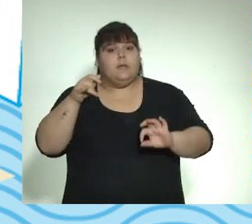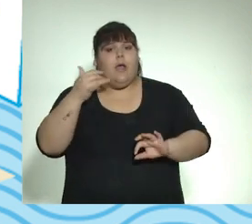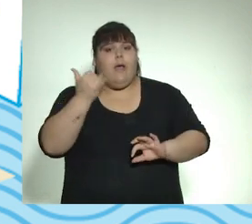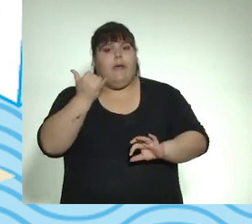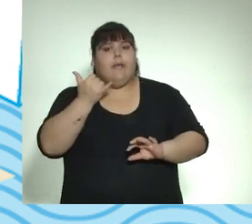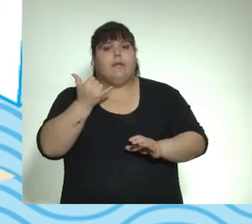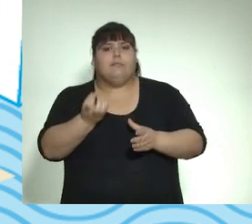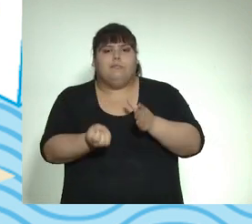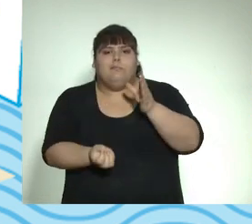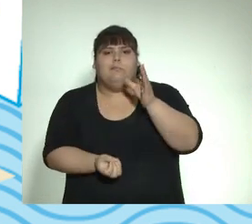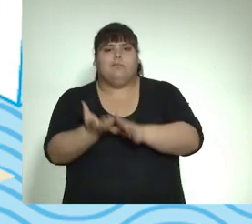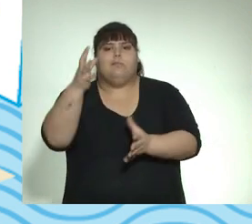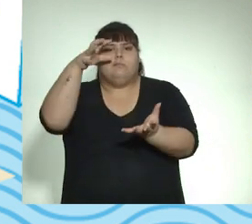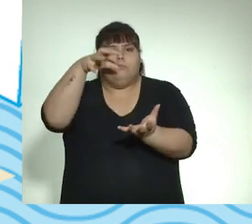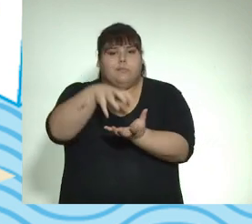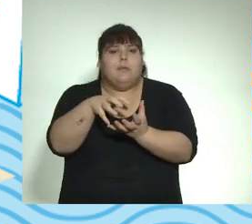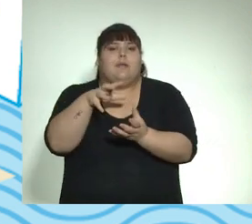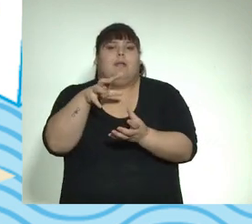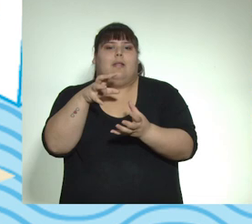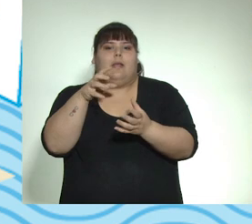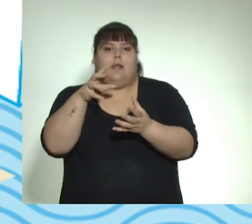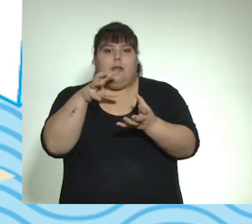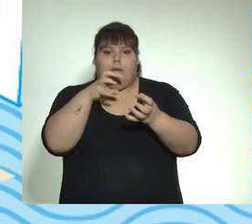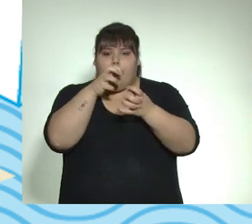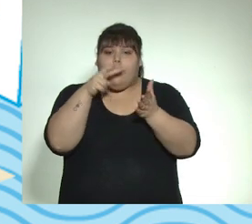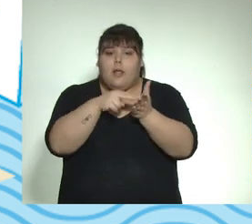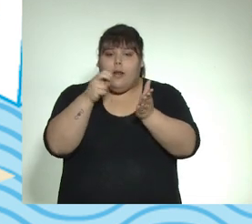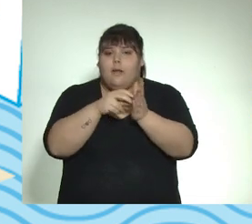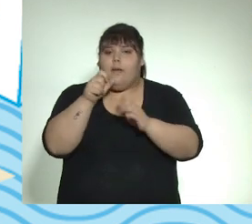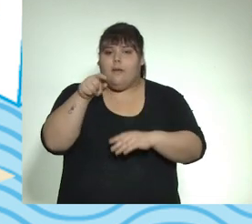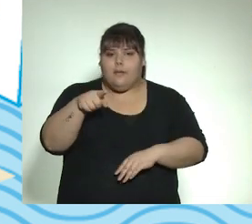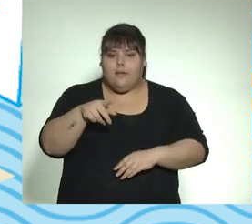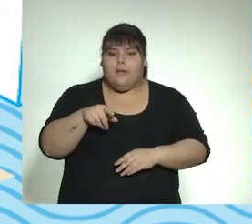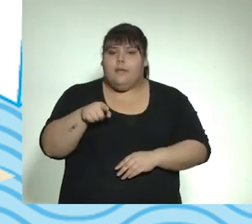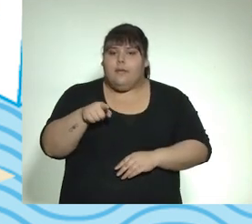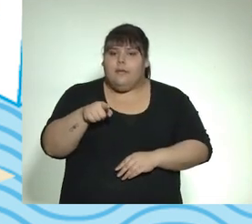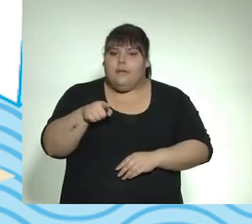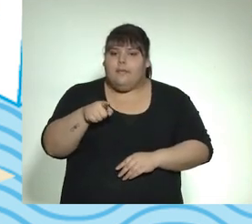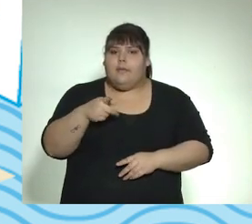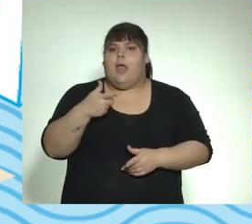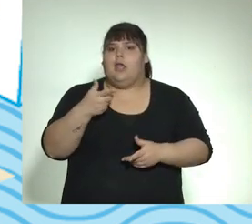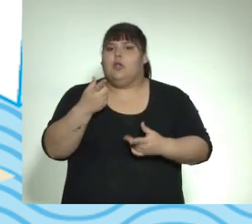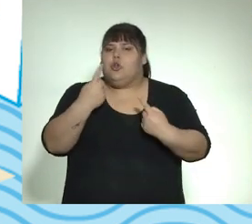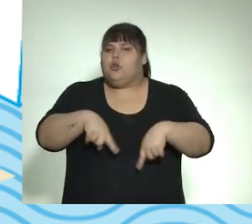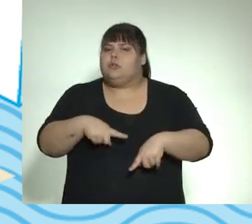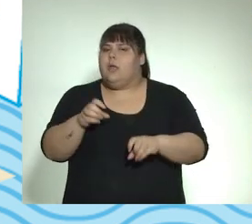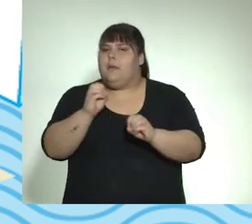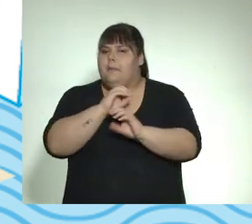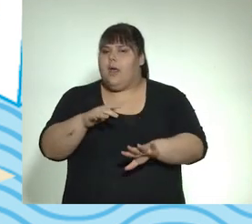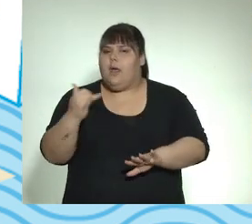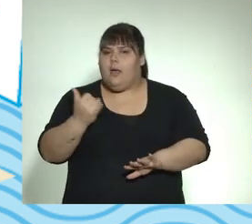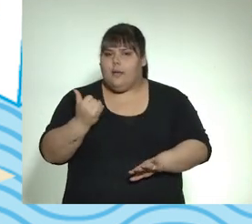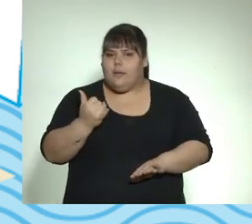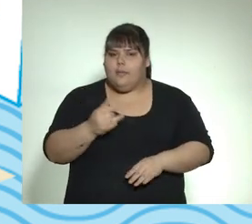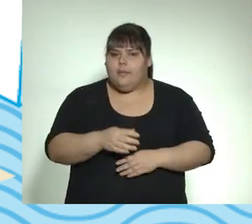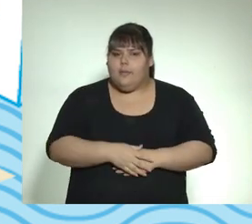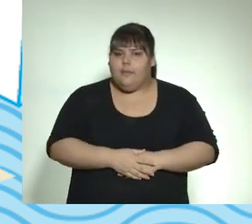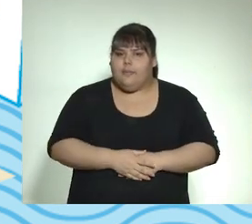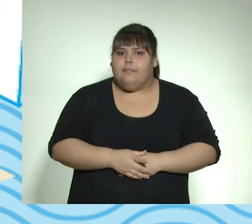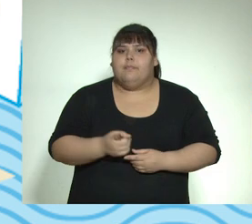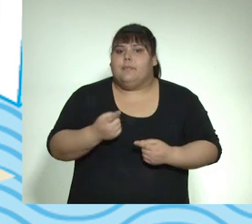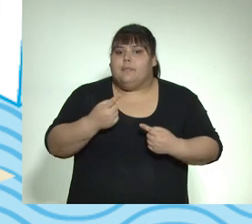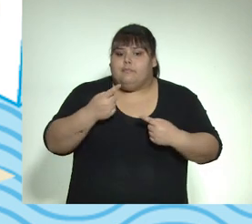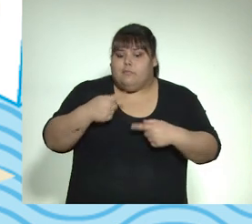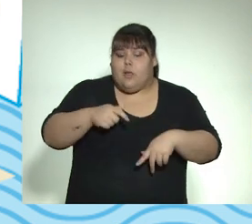Federación se construye la represa de Salto Grande, pero esto tiene sus consecuencias.